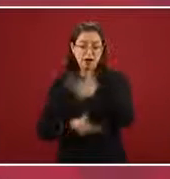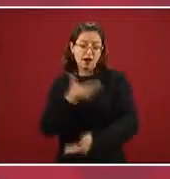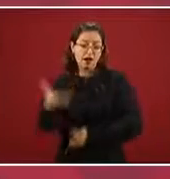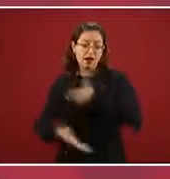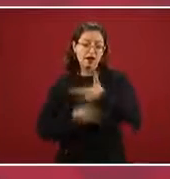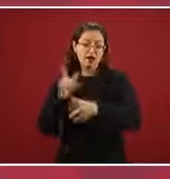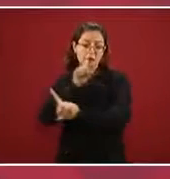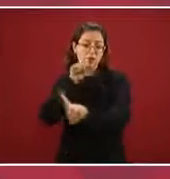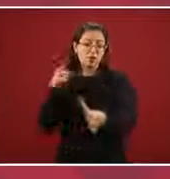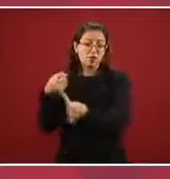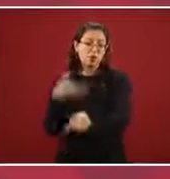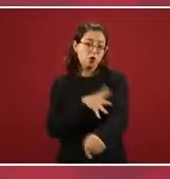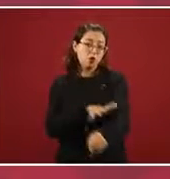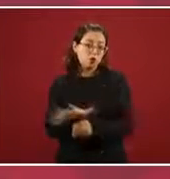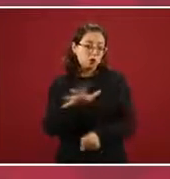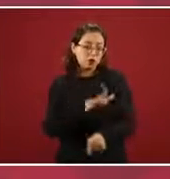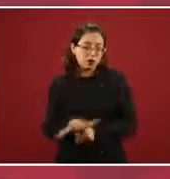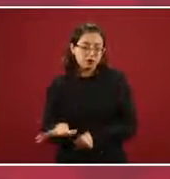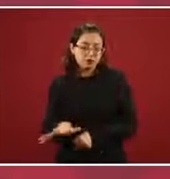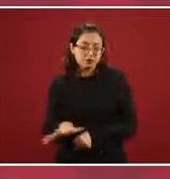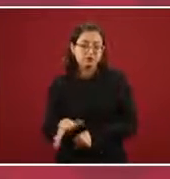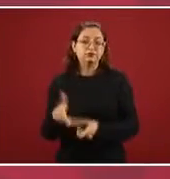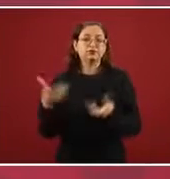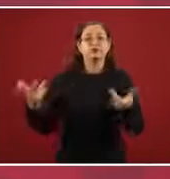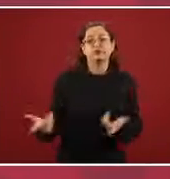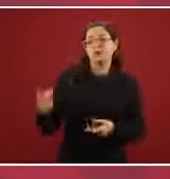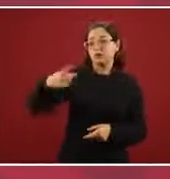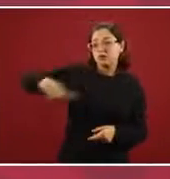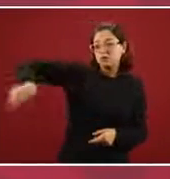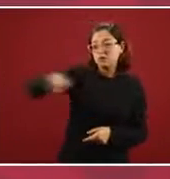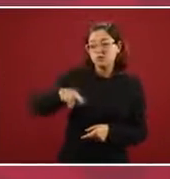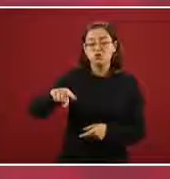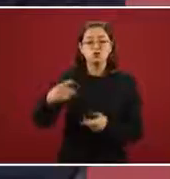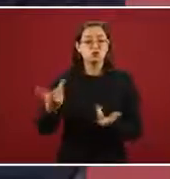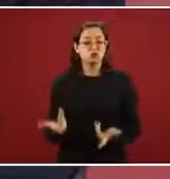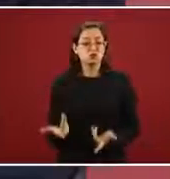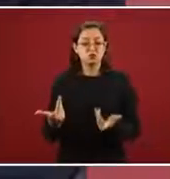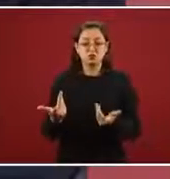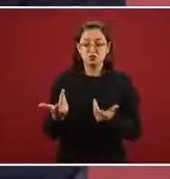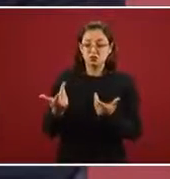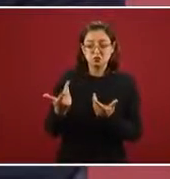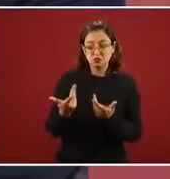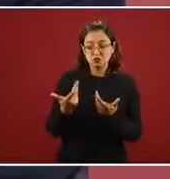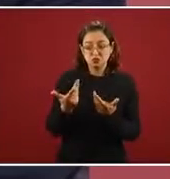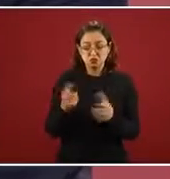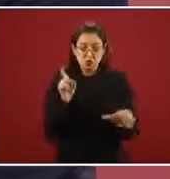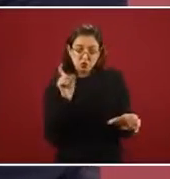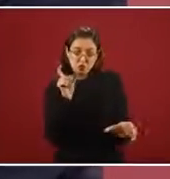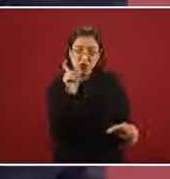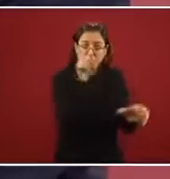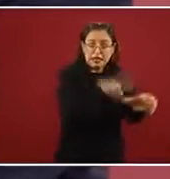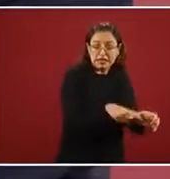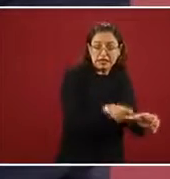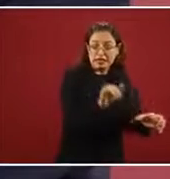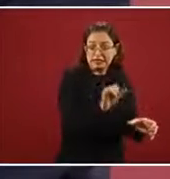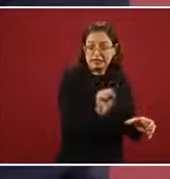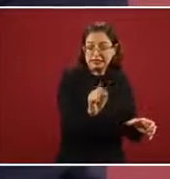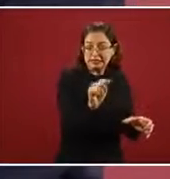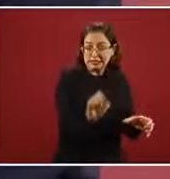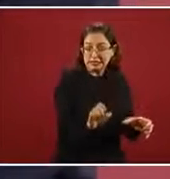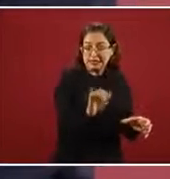orientado a dar atención a quienes no cuentan con seguridad social, a la población